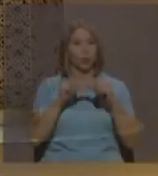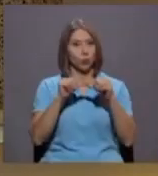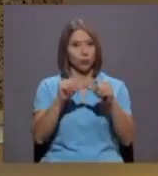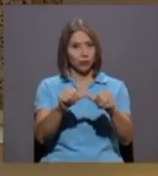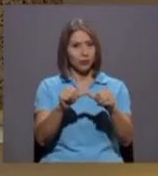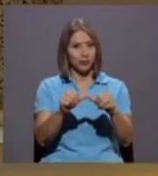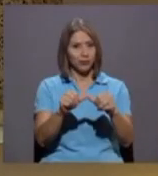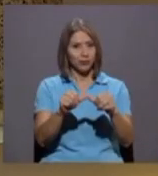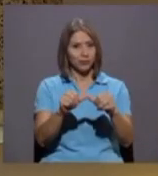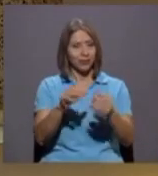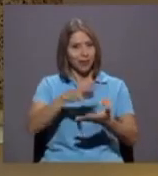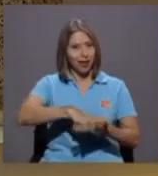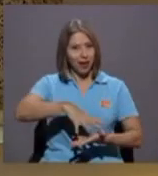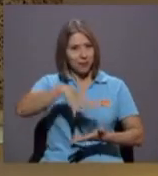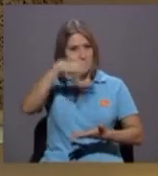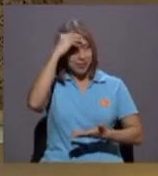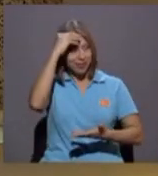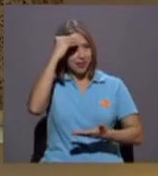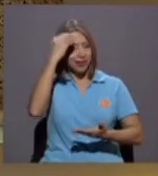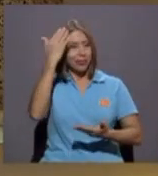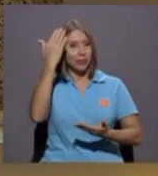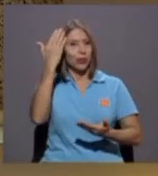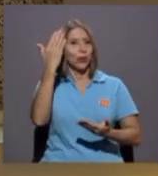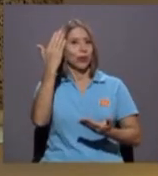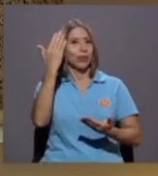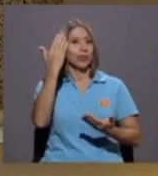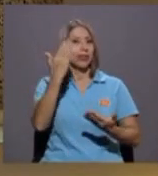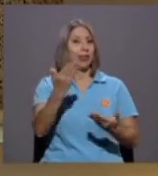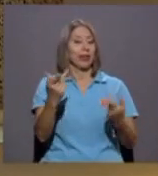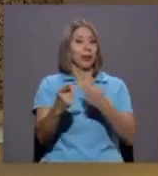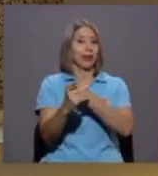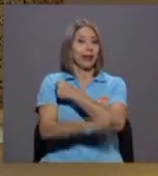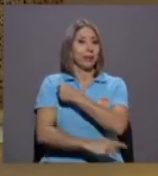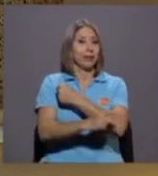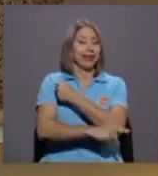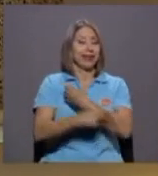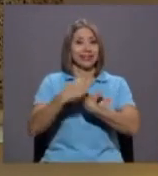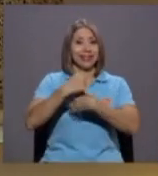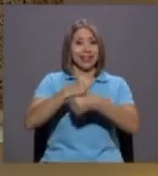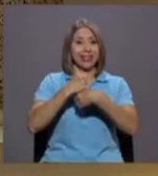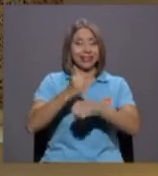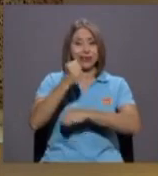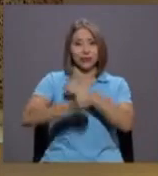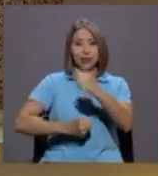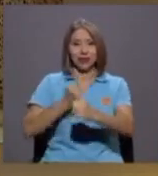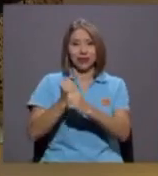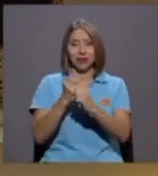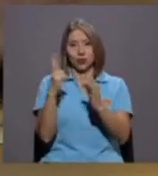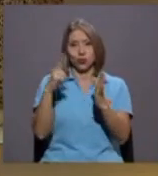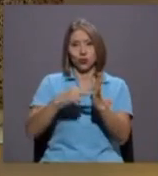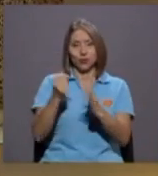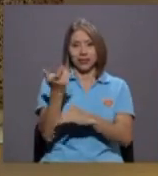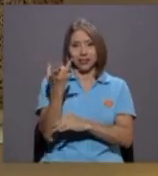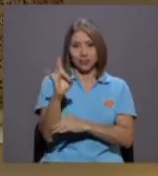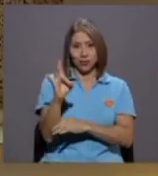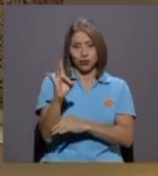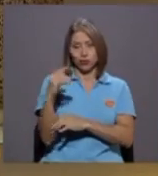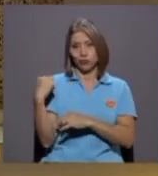Continuamos aprendiendo de lo que el país hizo en el 2018 y que ha venido